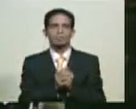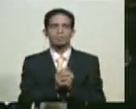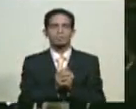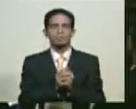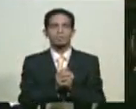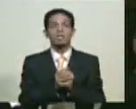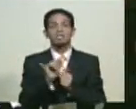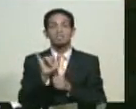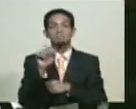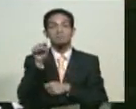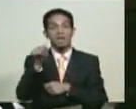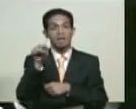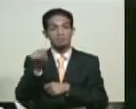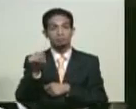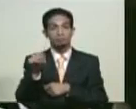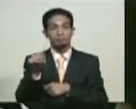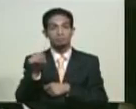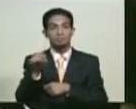y eso hay que hacerlo